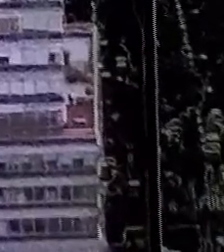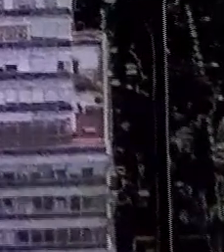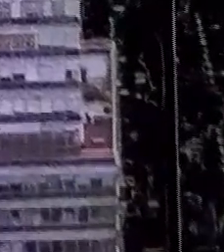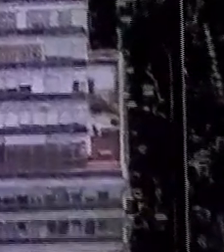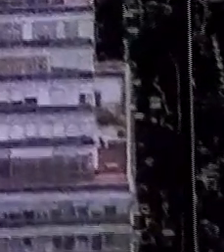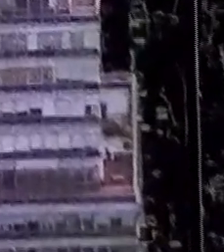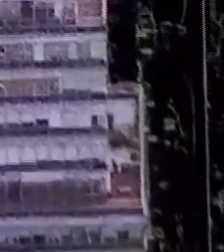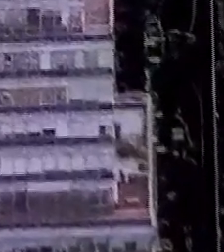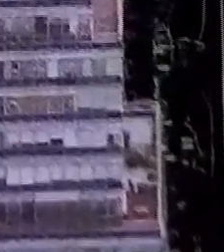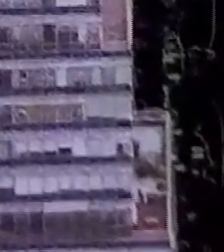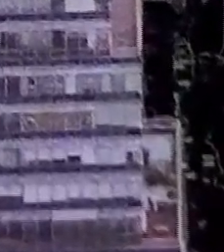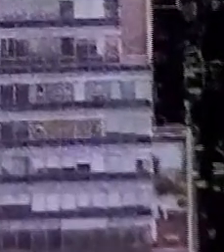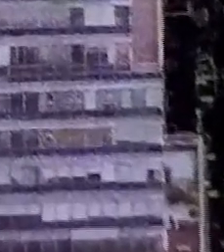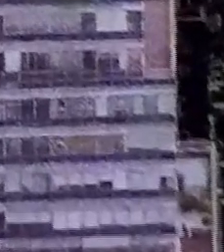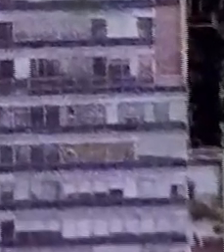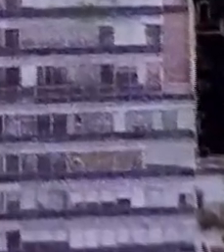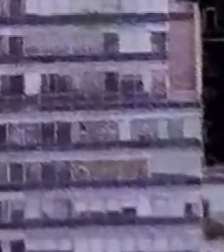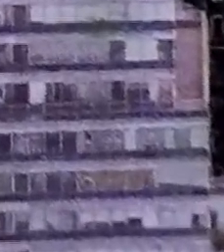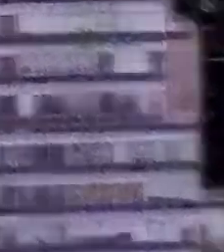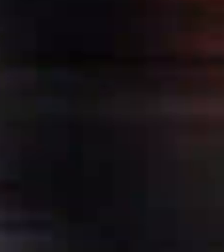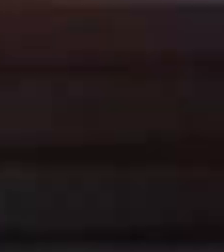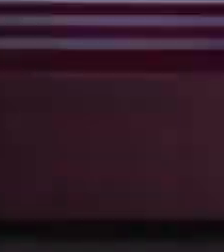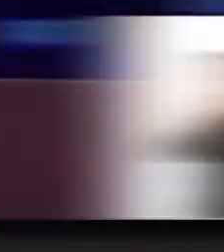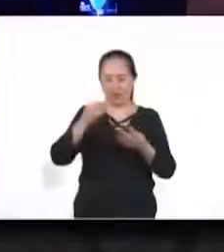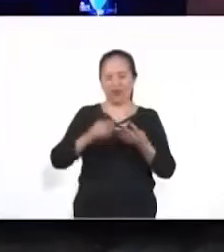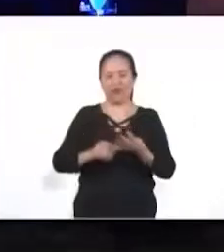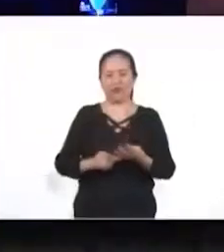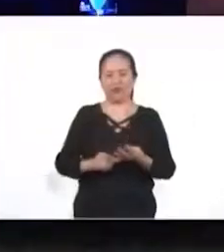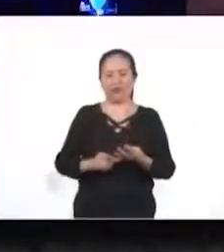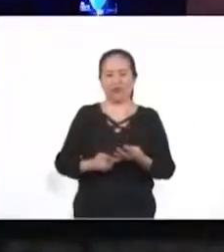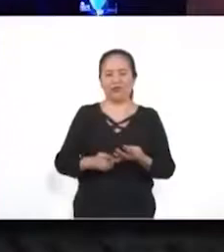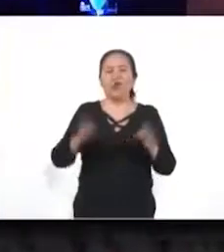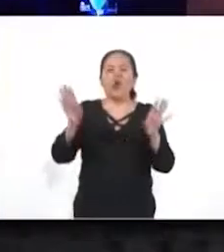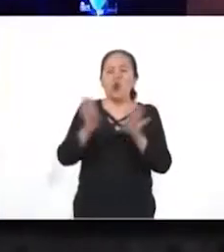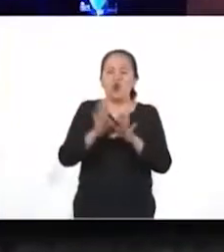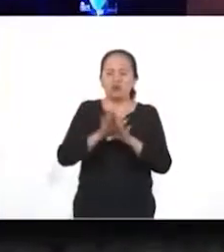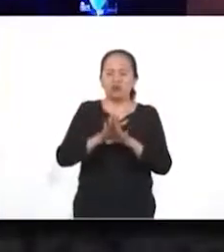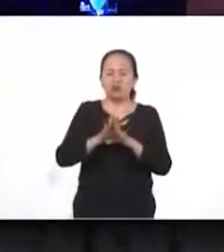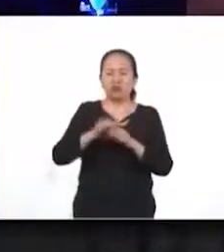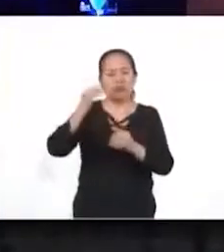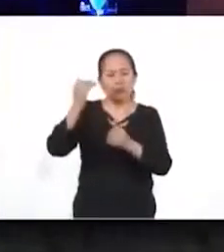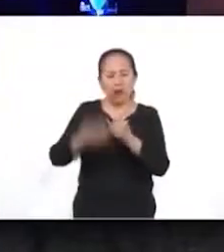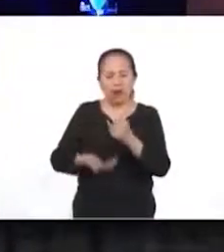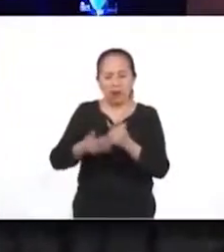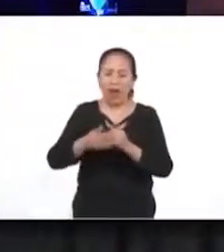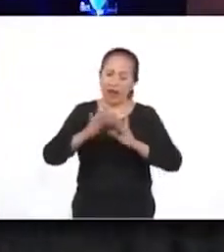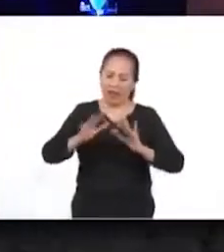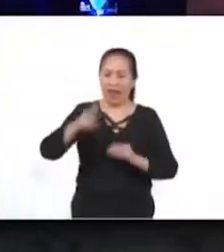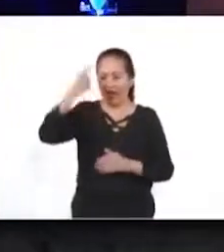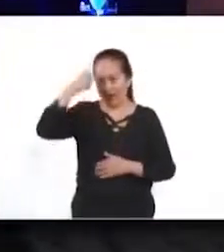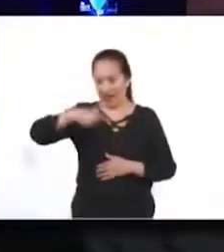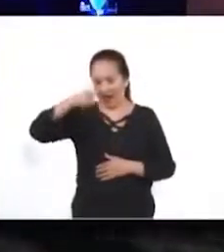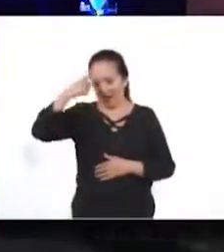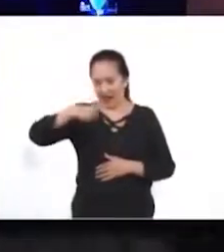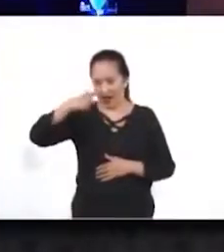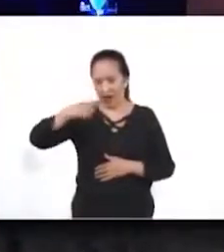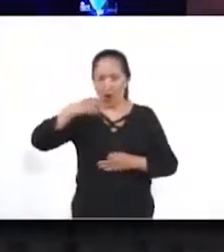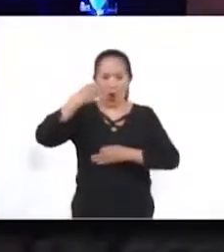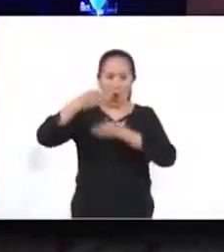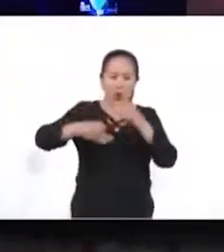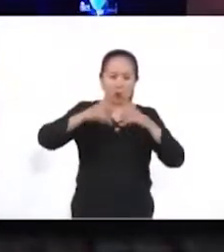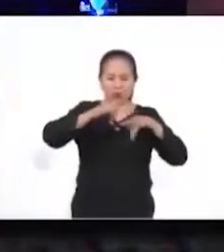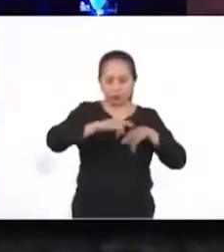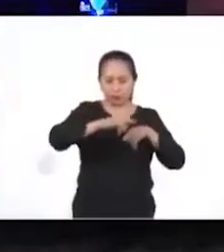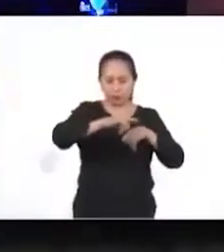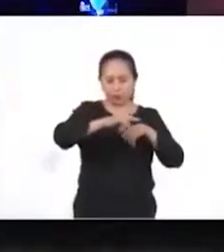y hasta la otra dimensión con este festejo. ¿Cómo vamos a cerrar el desfile este año? De noche. Todos los carros, como pueden ver,